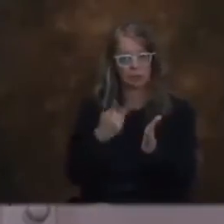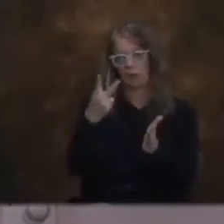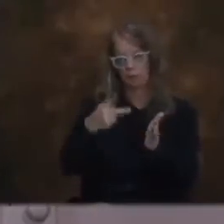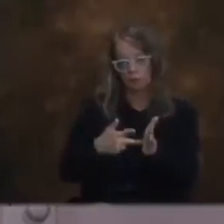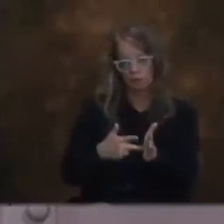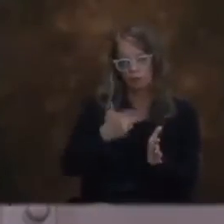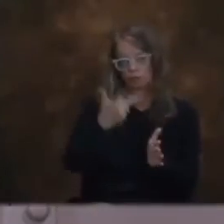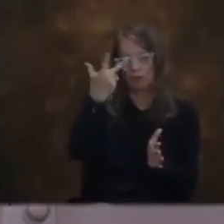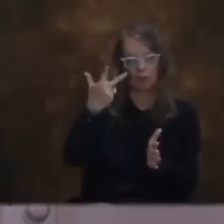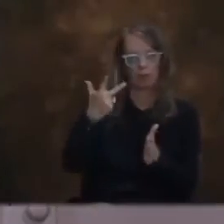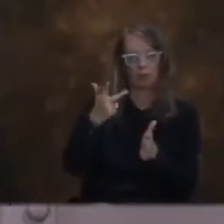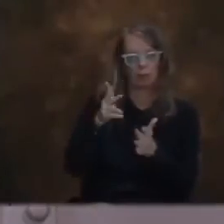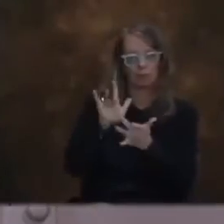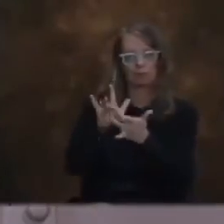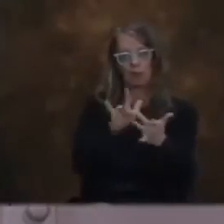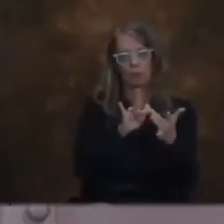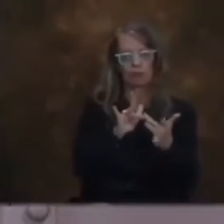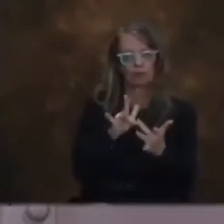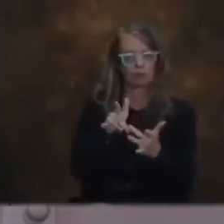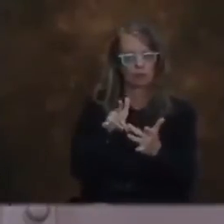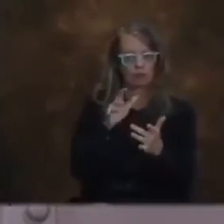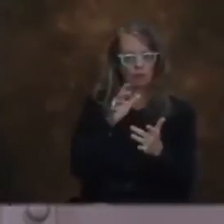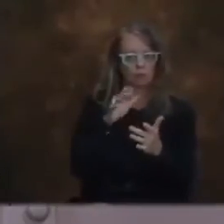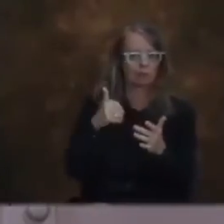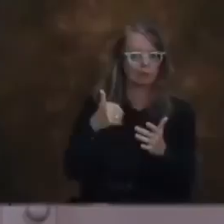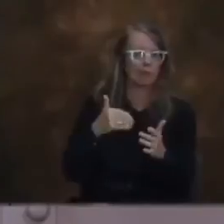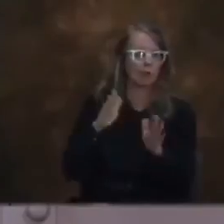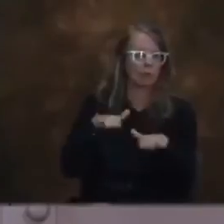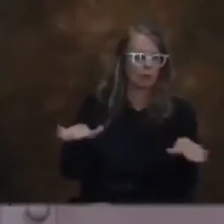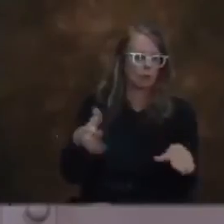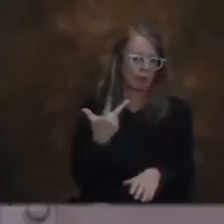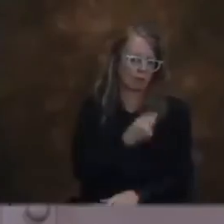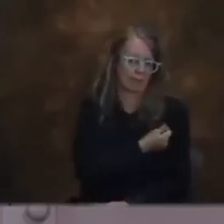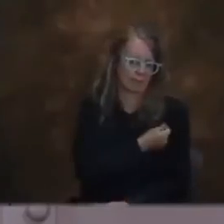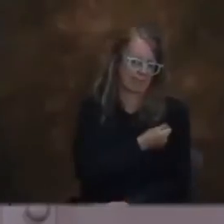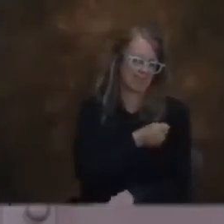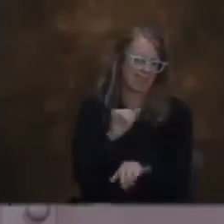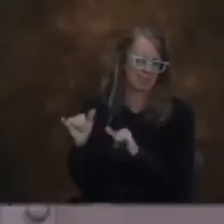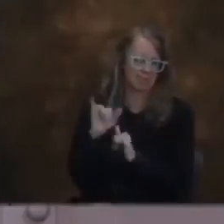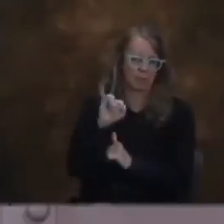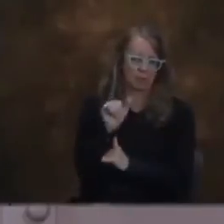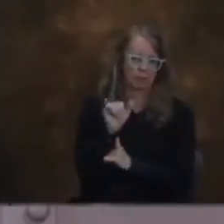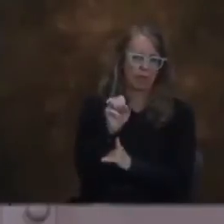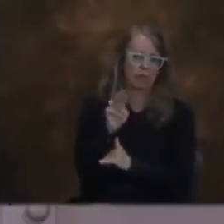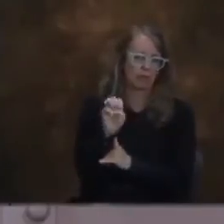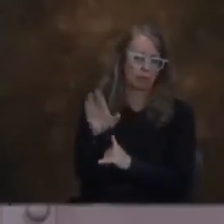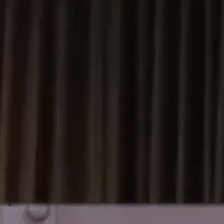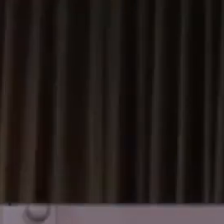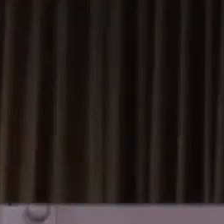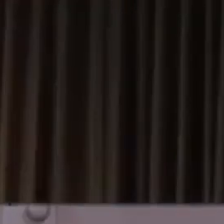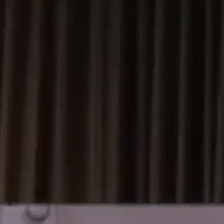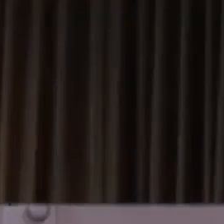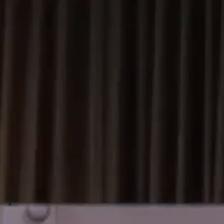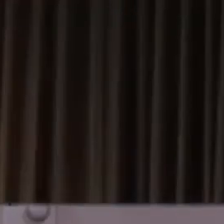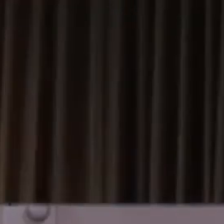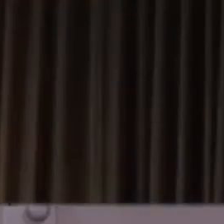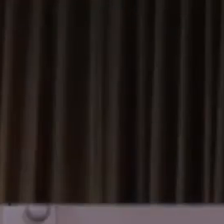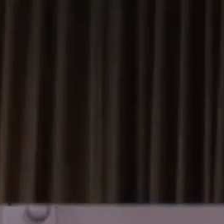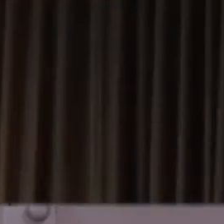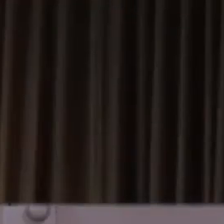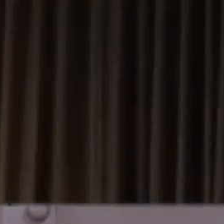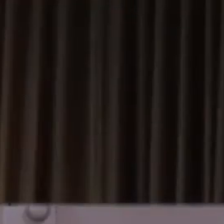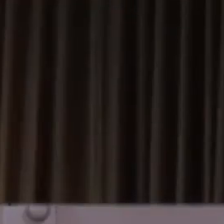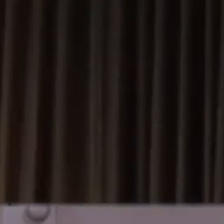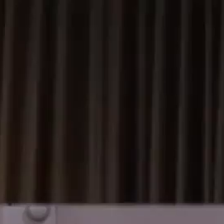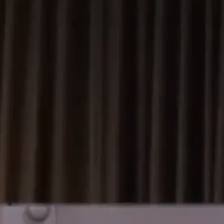doble tres dos y tres veces como yasmín estaca concederá no gracias por esto si